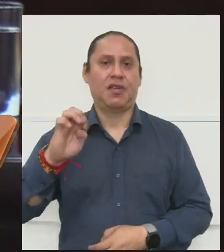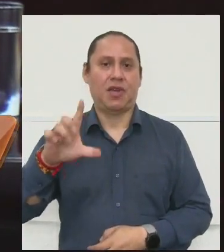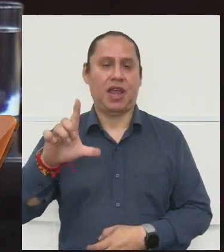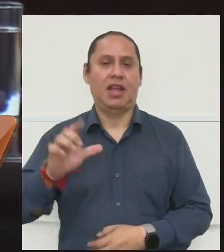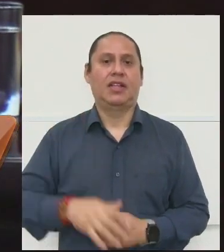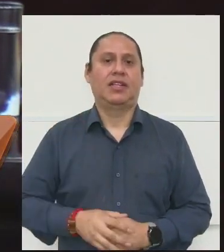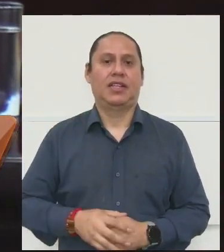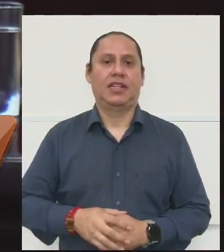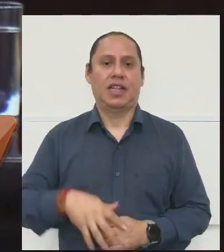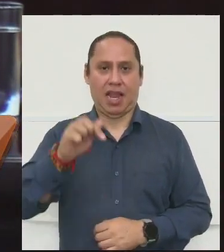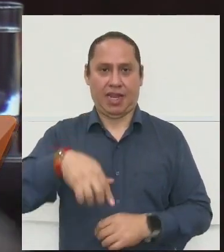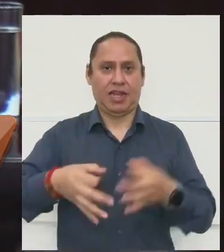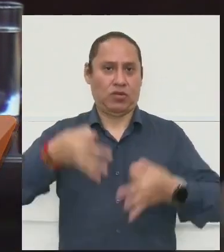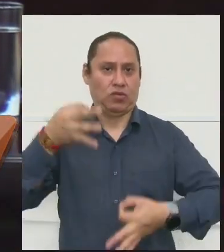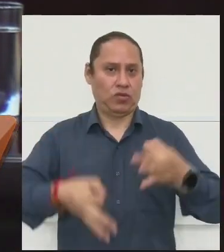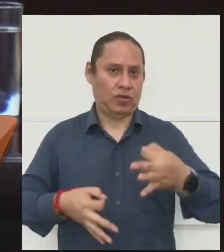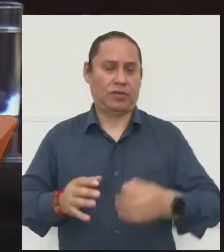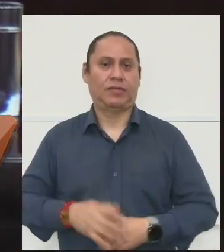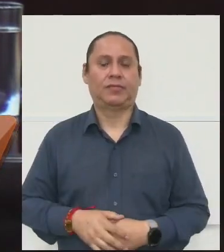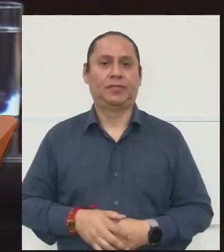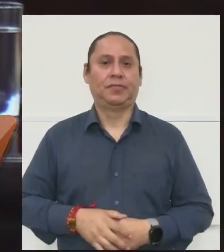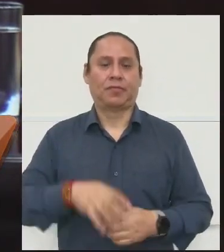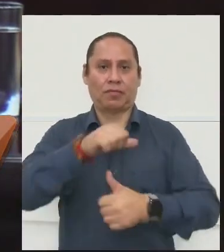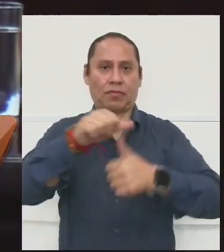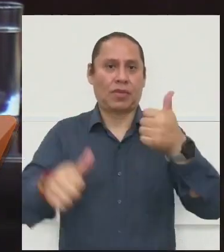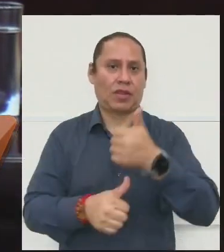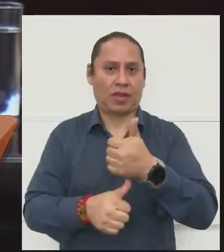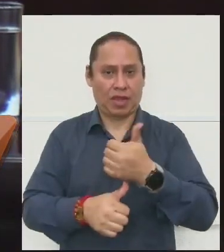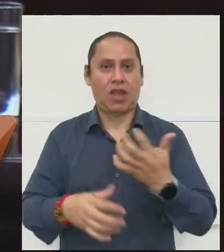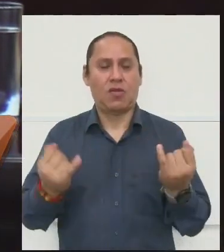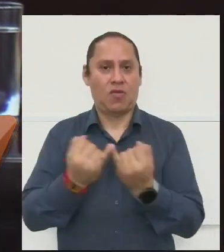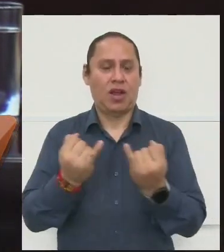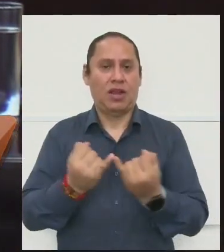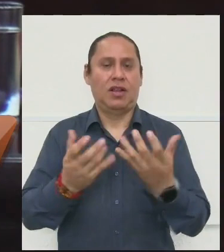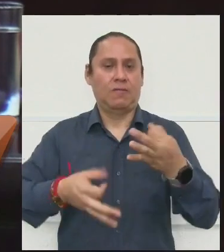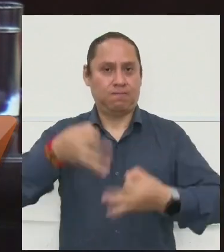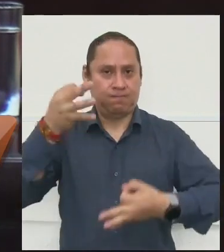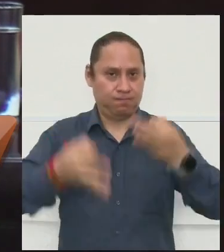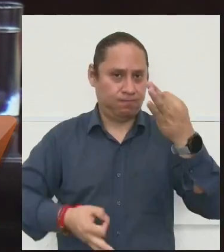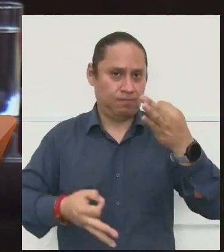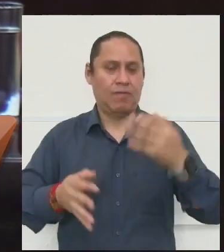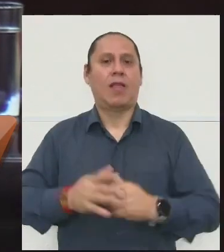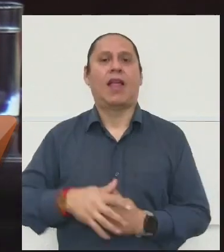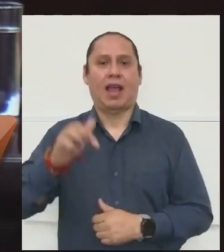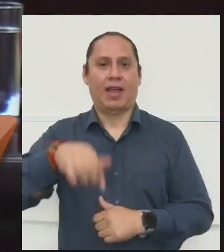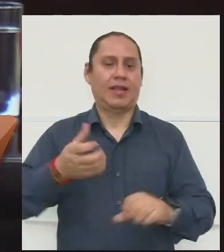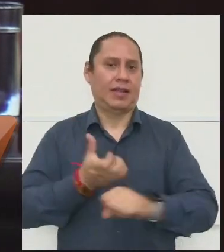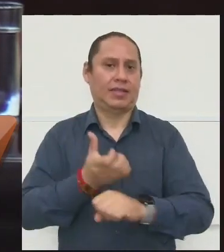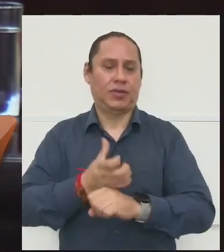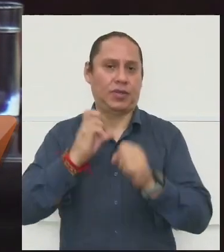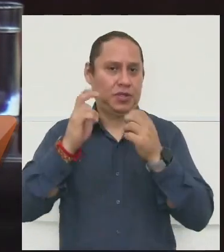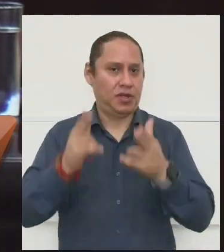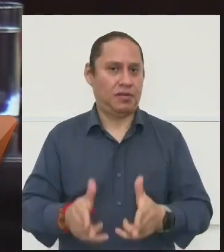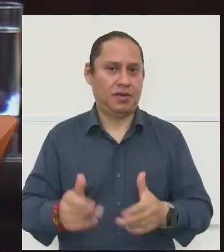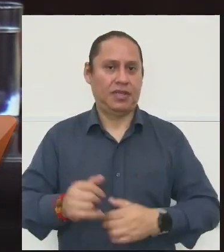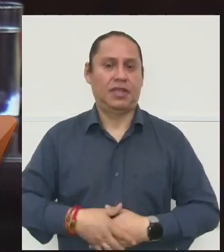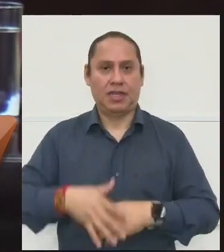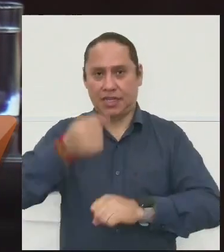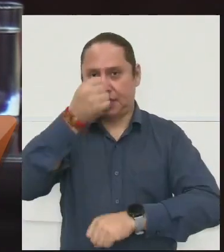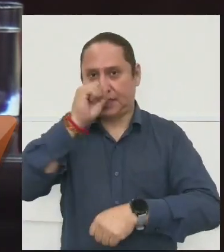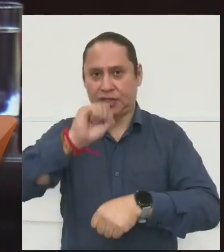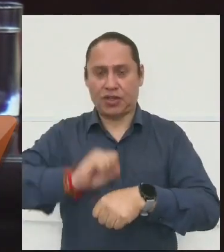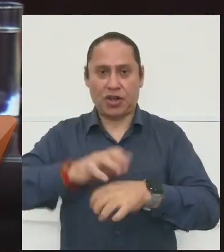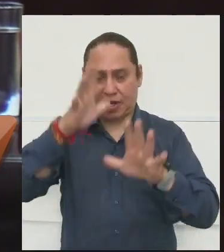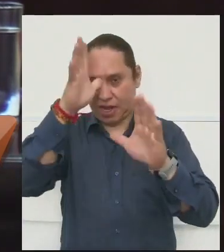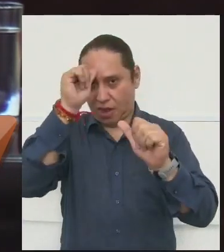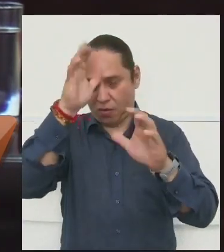judicial del estado de Chiapas auxiliar jurídico del tribunal de servicio del poder judicial del estado de Chiapas secretaria de